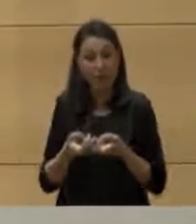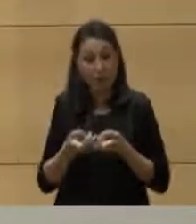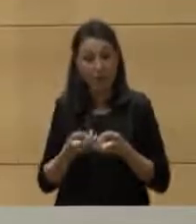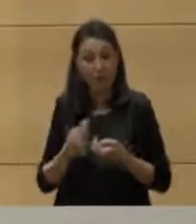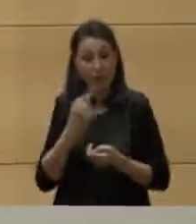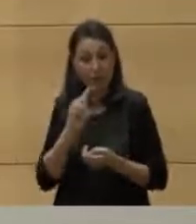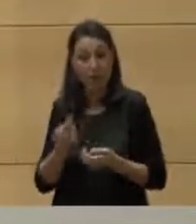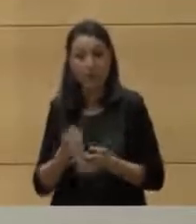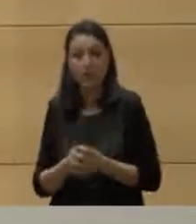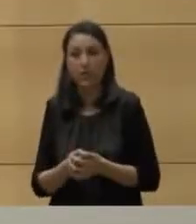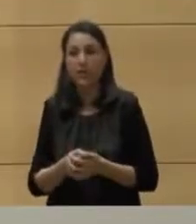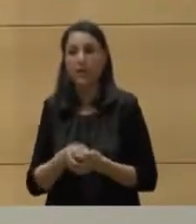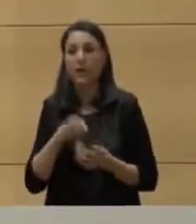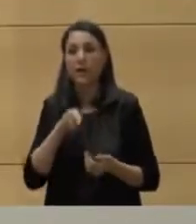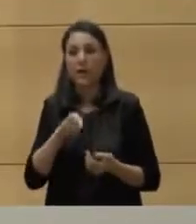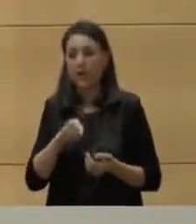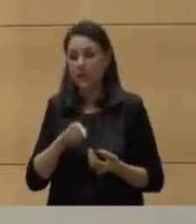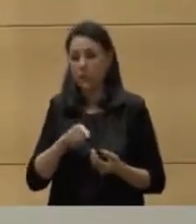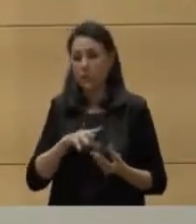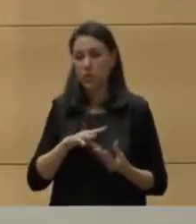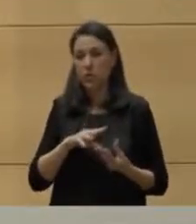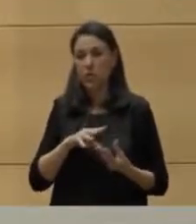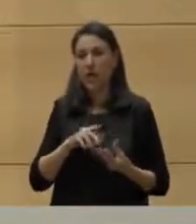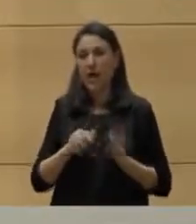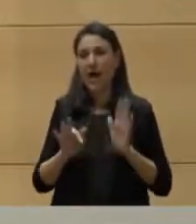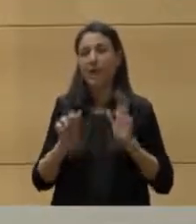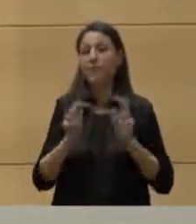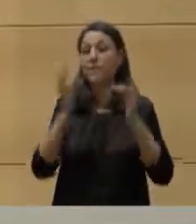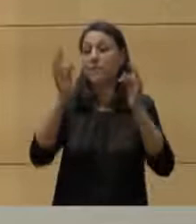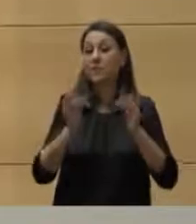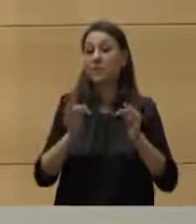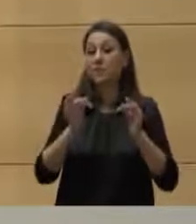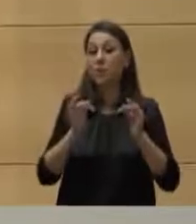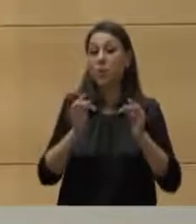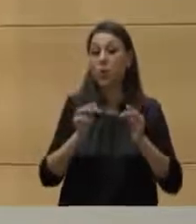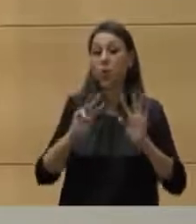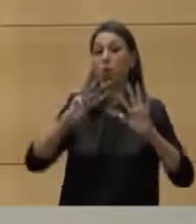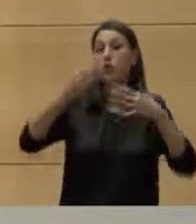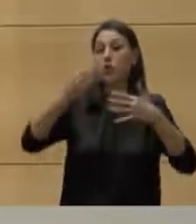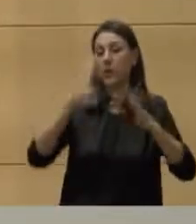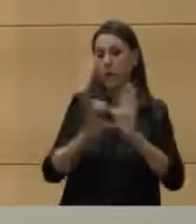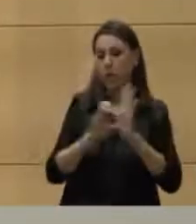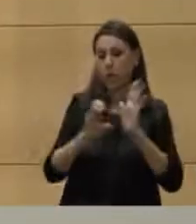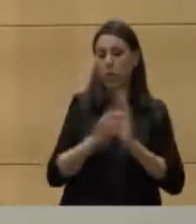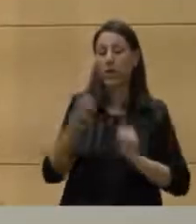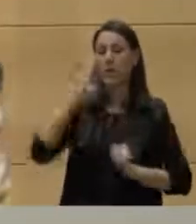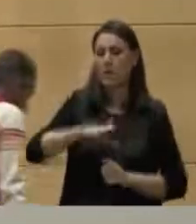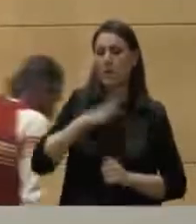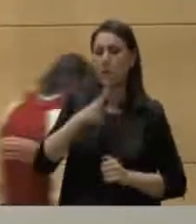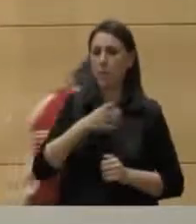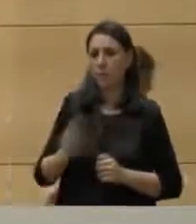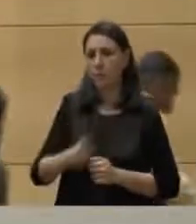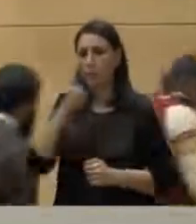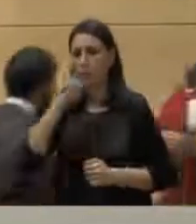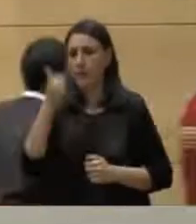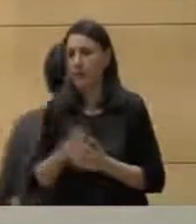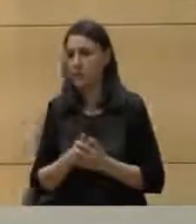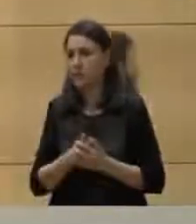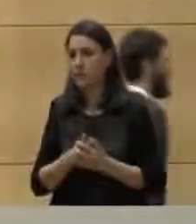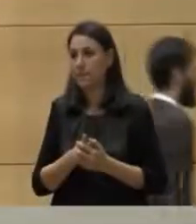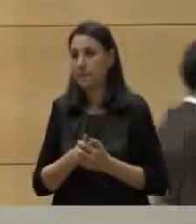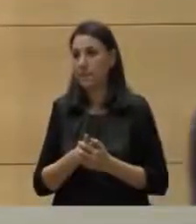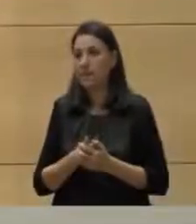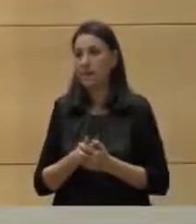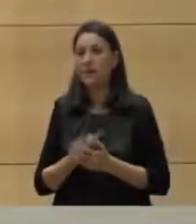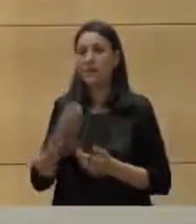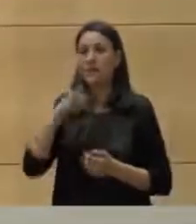dicho, se va a circunscribir al título octavo de la Constitución. Pero hay también otras razones. El peso